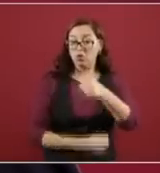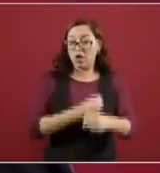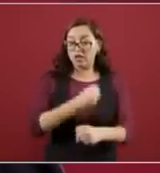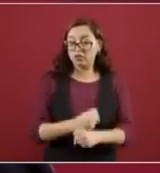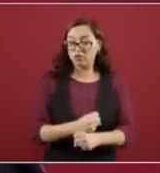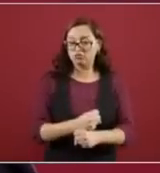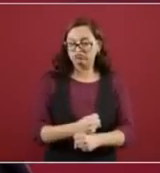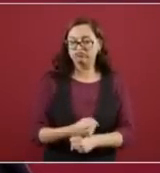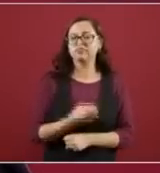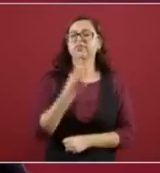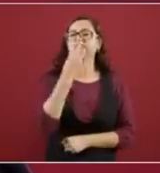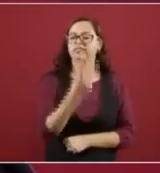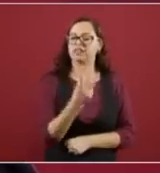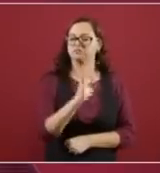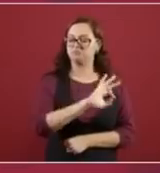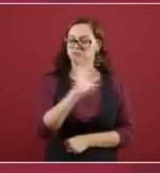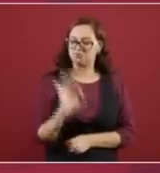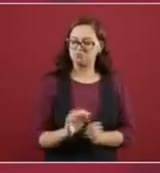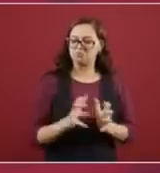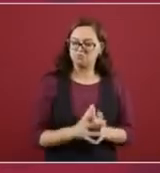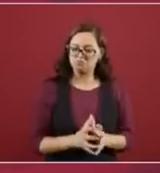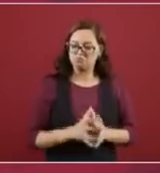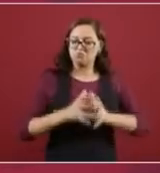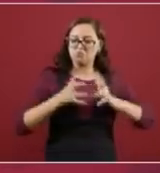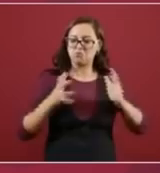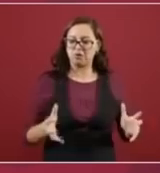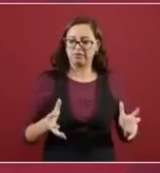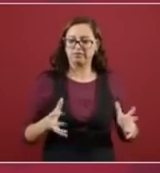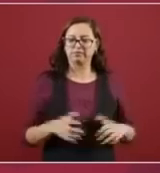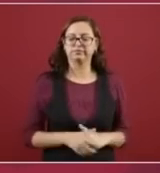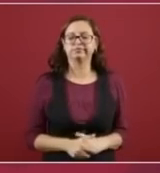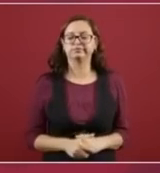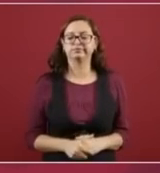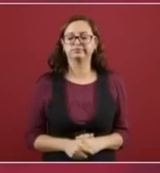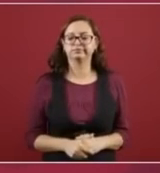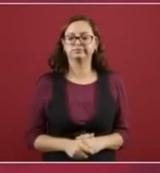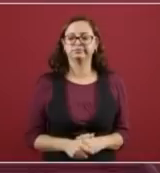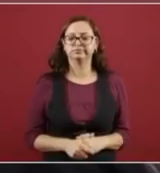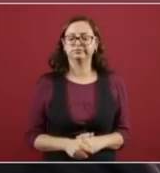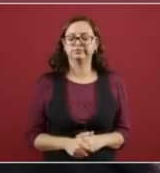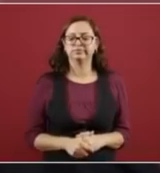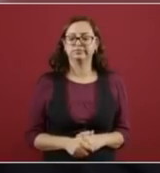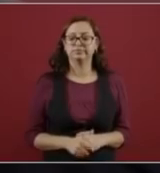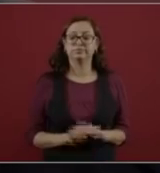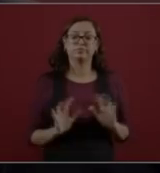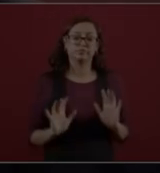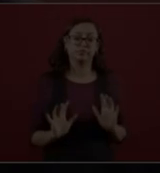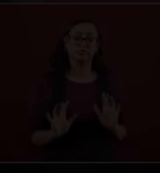3%. Con información de Verónica Torres Lizama, Notimex.